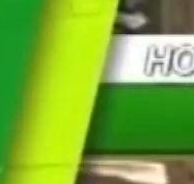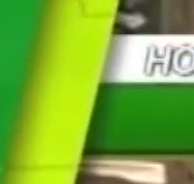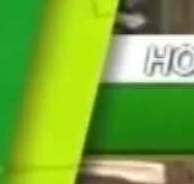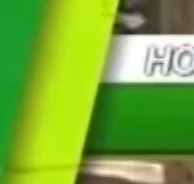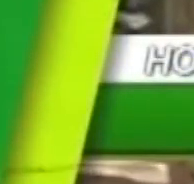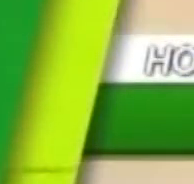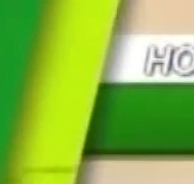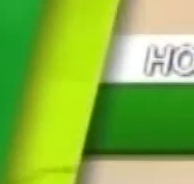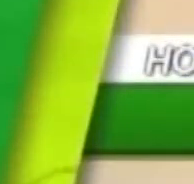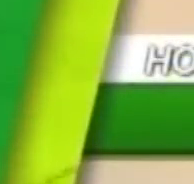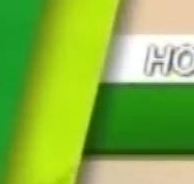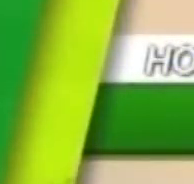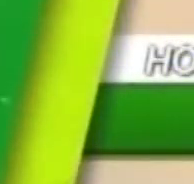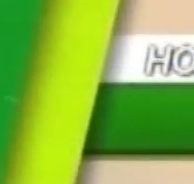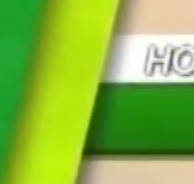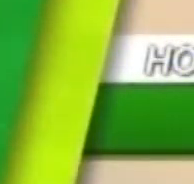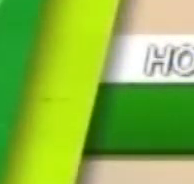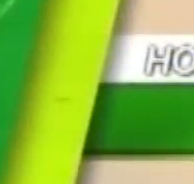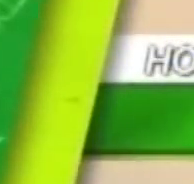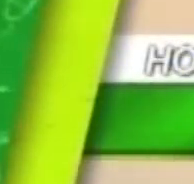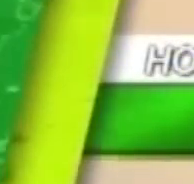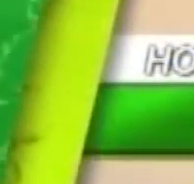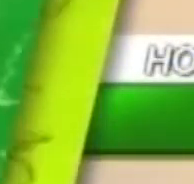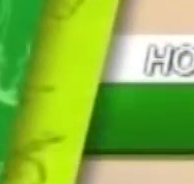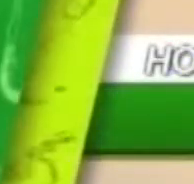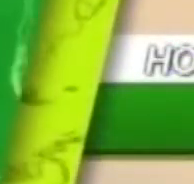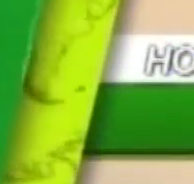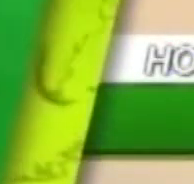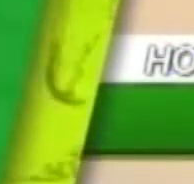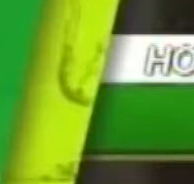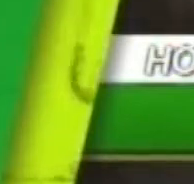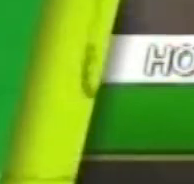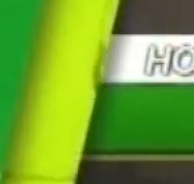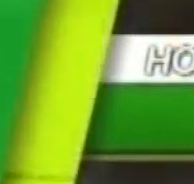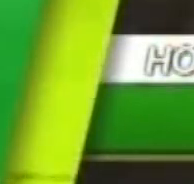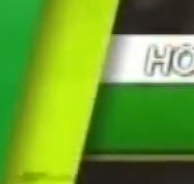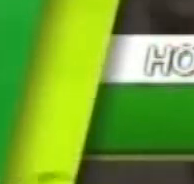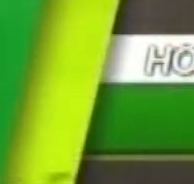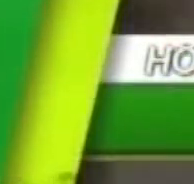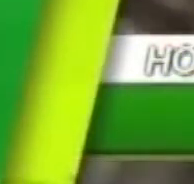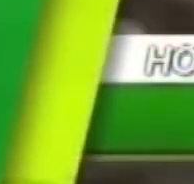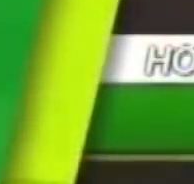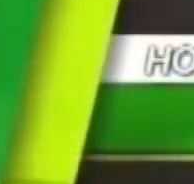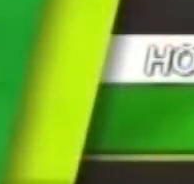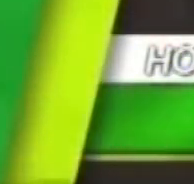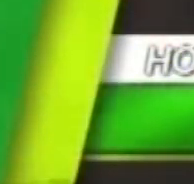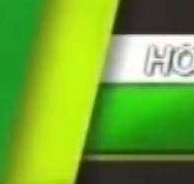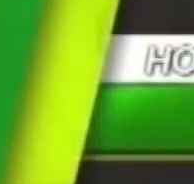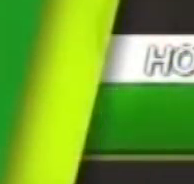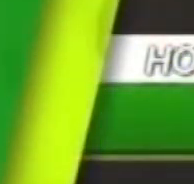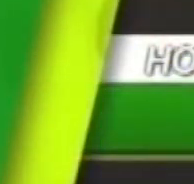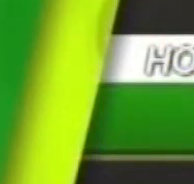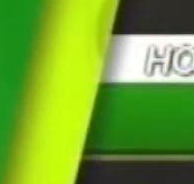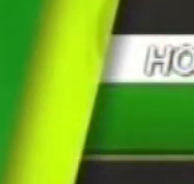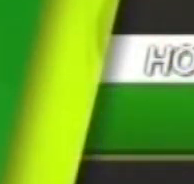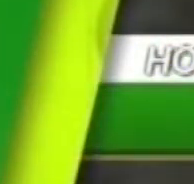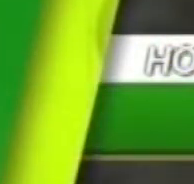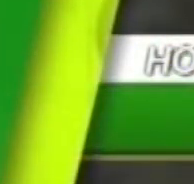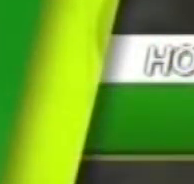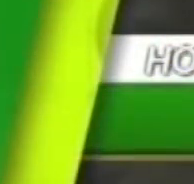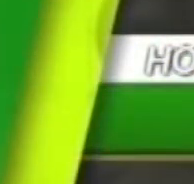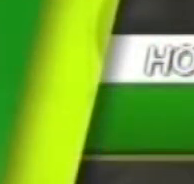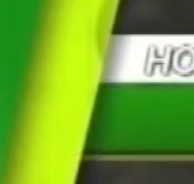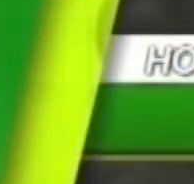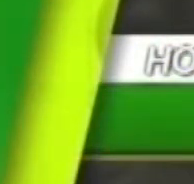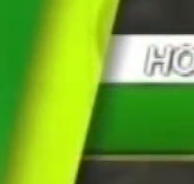Paramilitares estarían detrás de crímenes de líderes sociales. No se descarta una operación exterminio. Policía golpea estructura